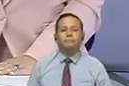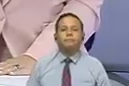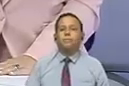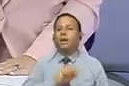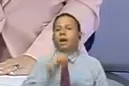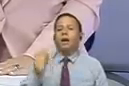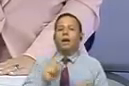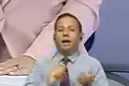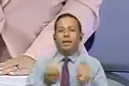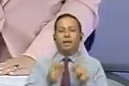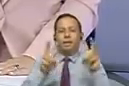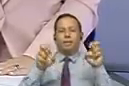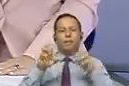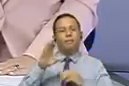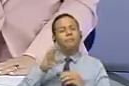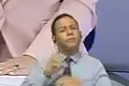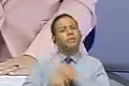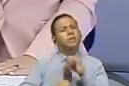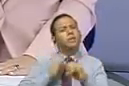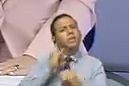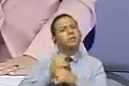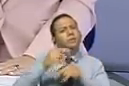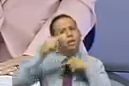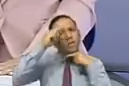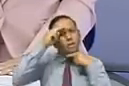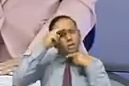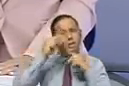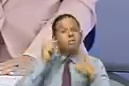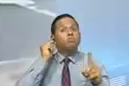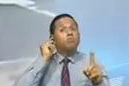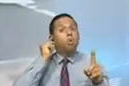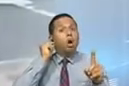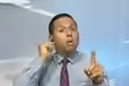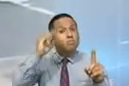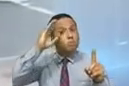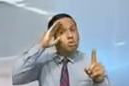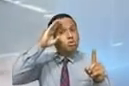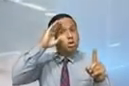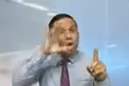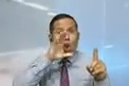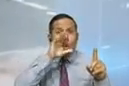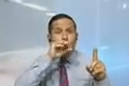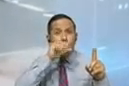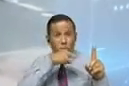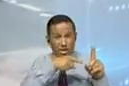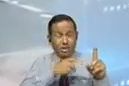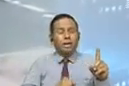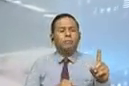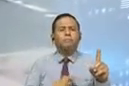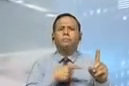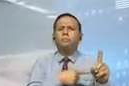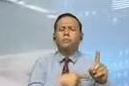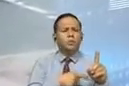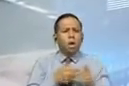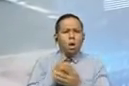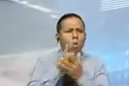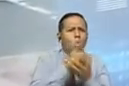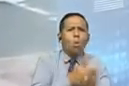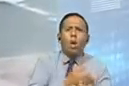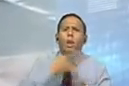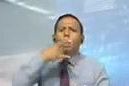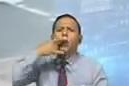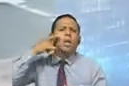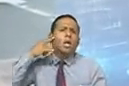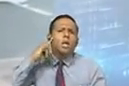Cambiamos de tema y nos vamos con noticias internacionales. Una agente de tránsito se convirtió en heroína después de salvar a una niña de